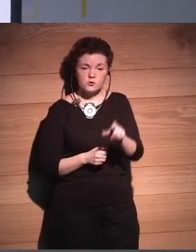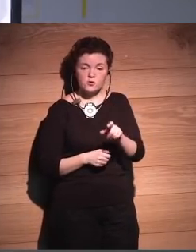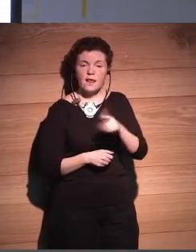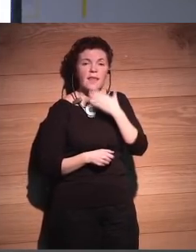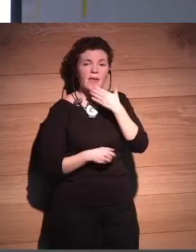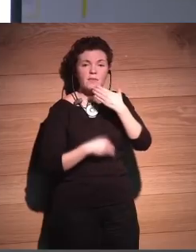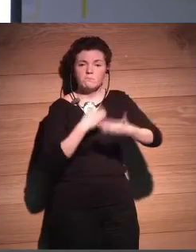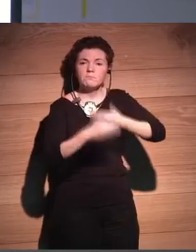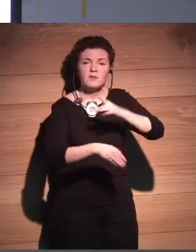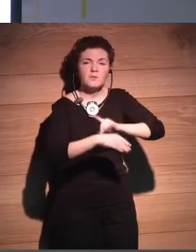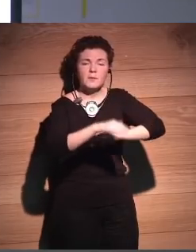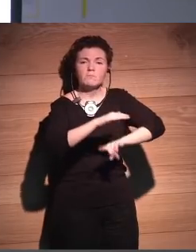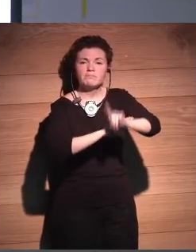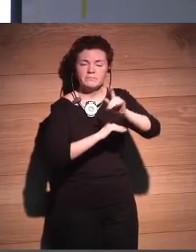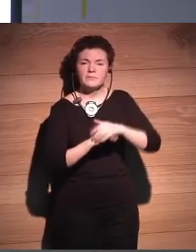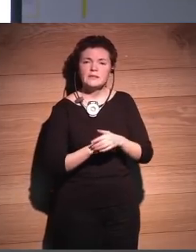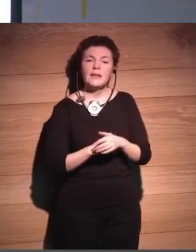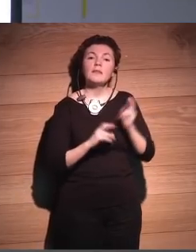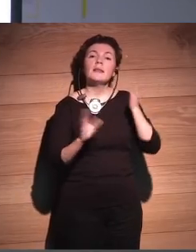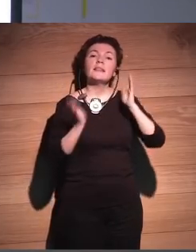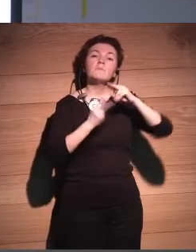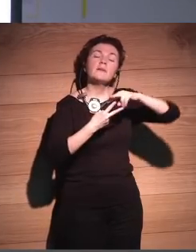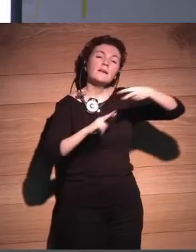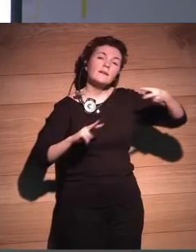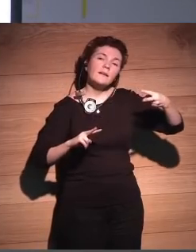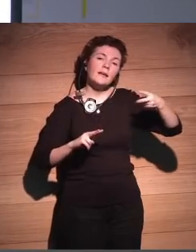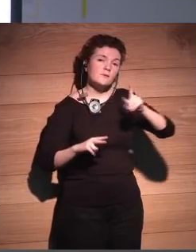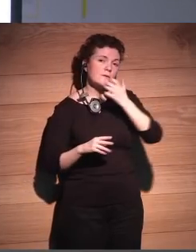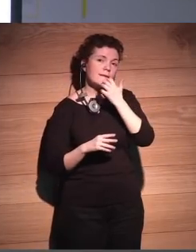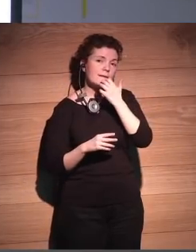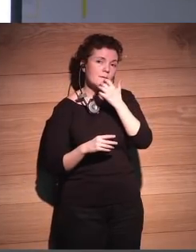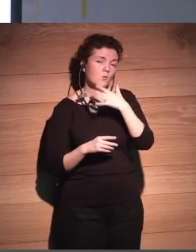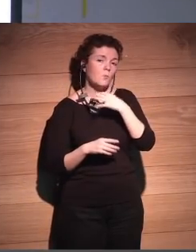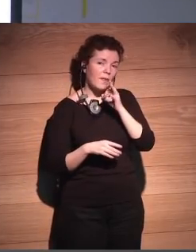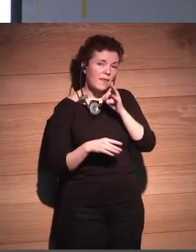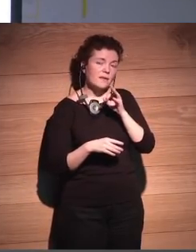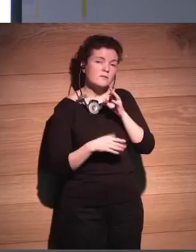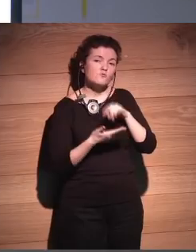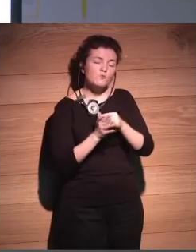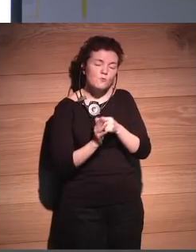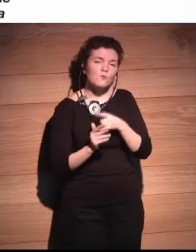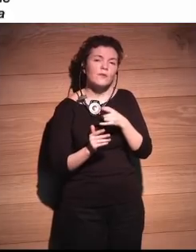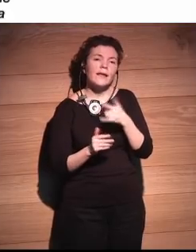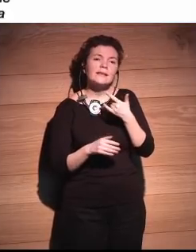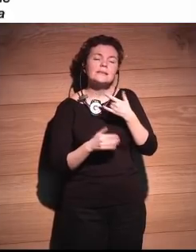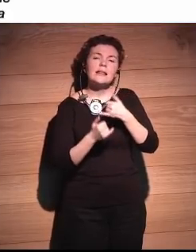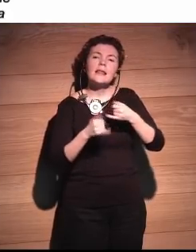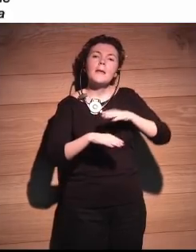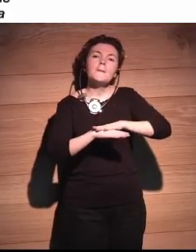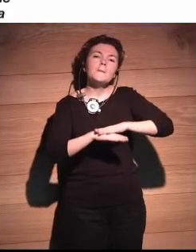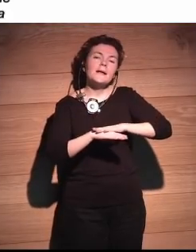vaya progresando. Y en el caso de la terapia génica, este es uno de los ejemplos a los que podemos acceder. Esta es la línea de base, es